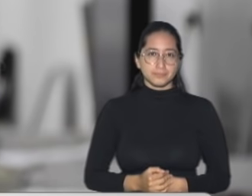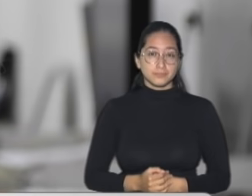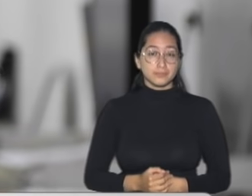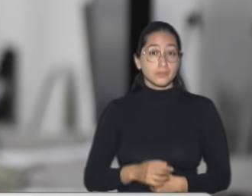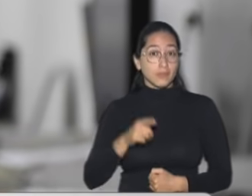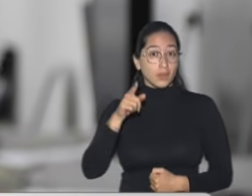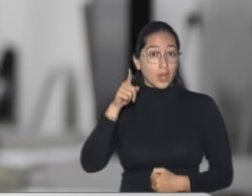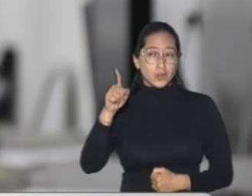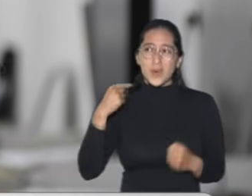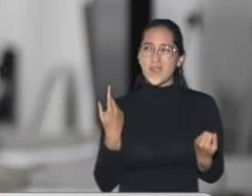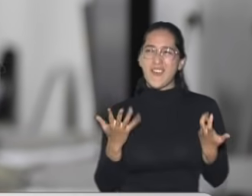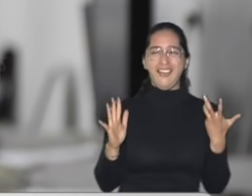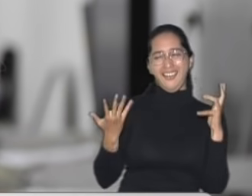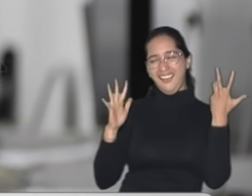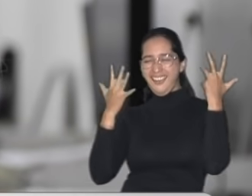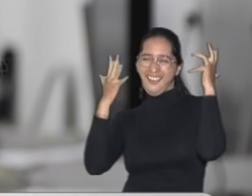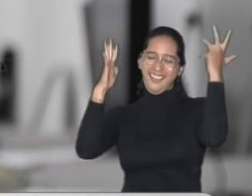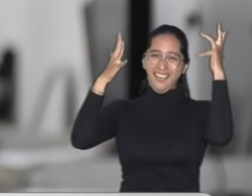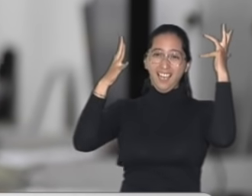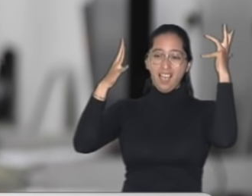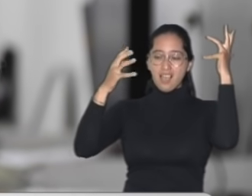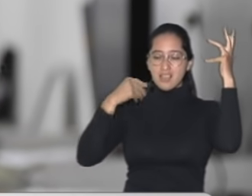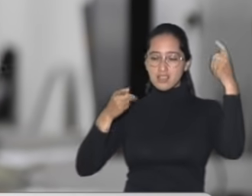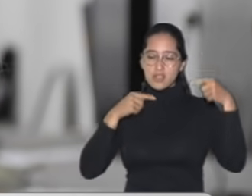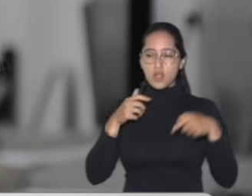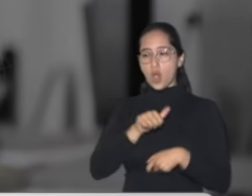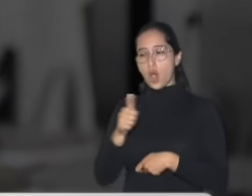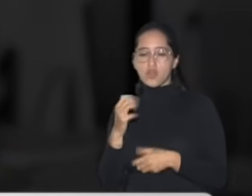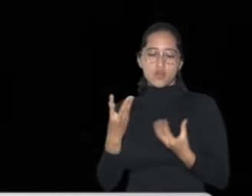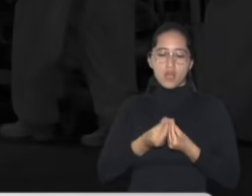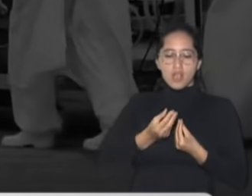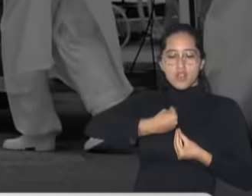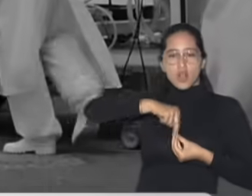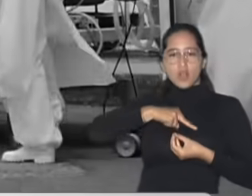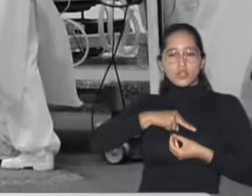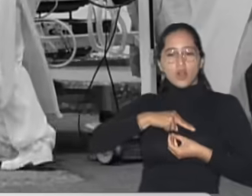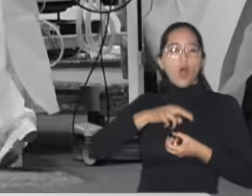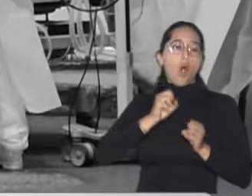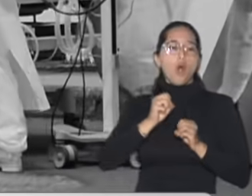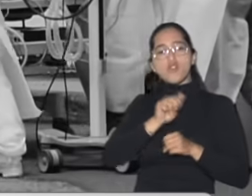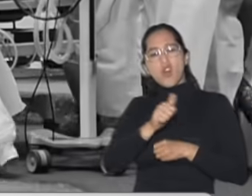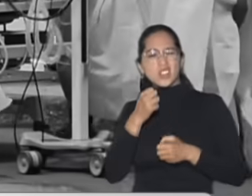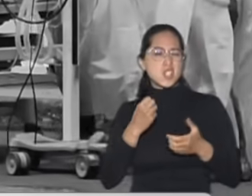Mientras tú estás de fiesta, otros estamos luchando por su vida.